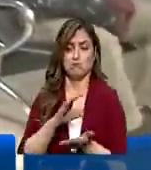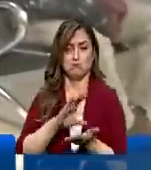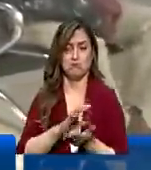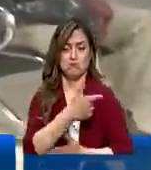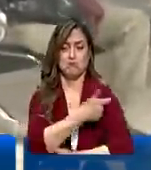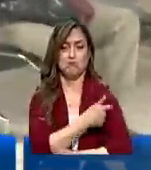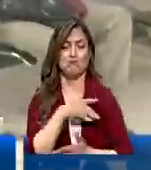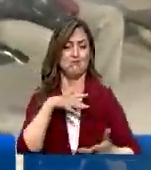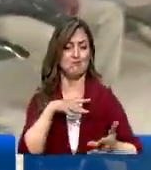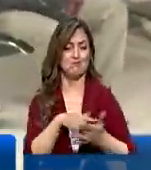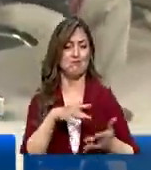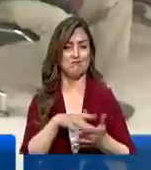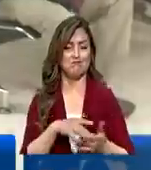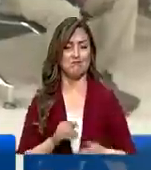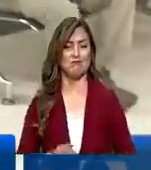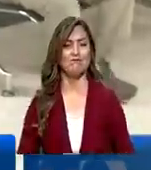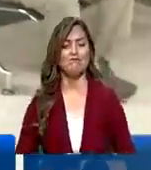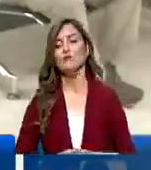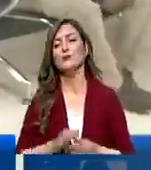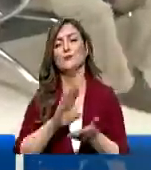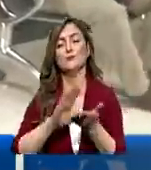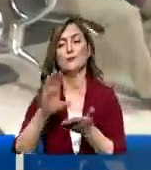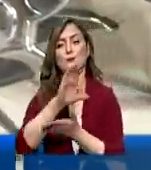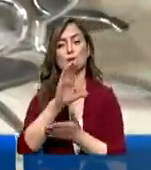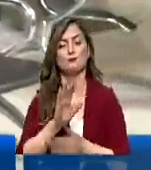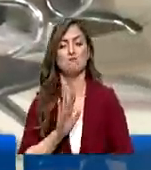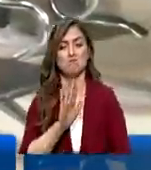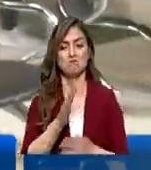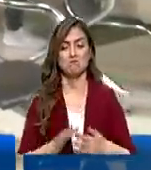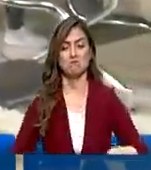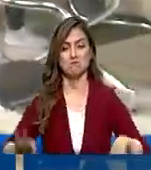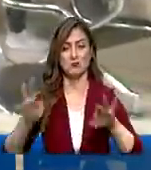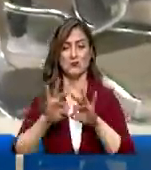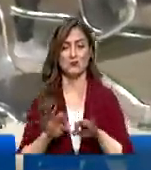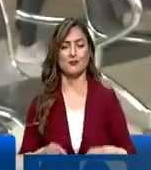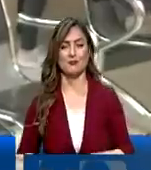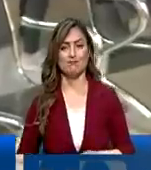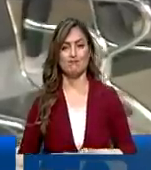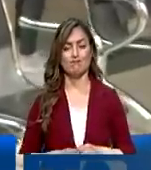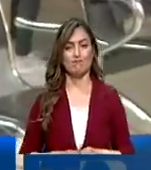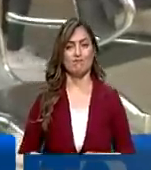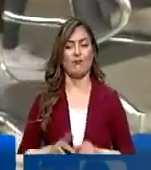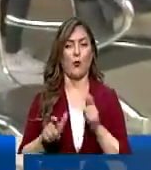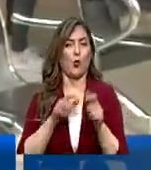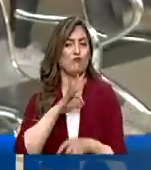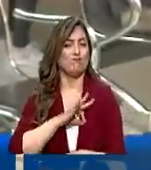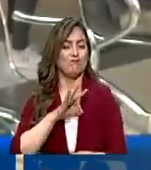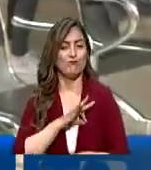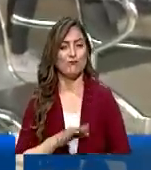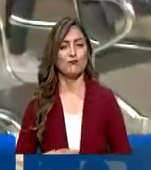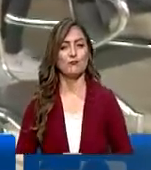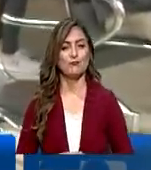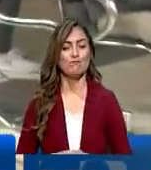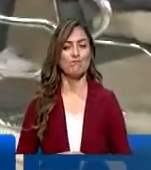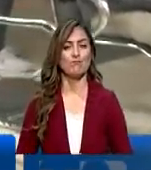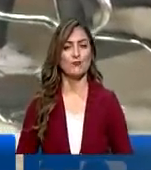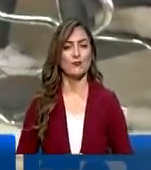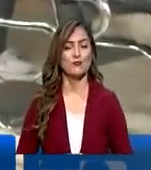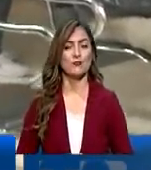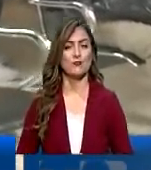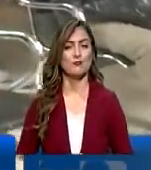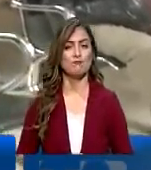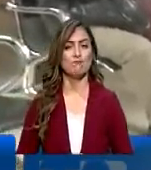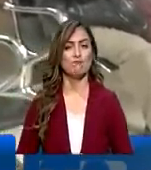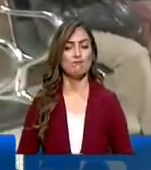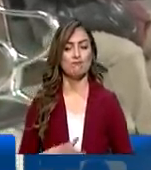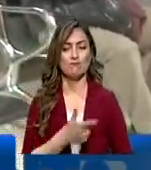los estudiantes van a los centros educativos, pues es algo muy importante y la población ha tomado conciencia ya sobre esto. Y en cuanto a la disponibilidad de